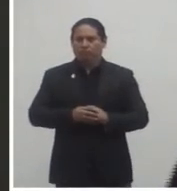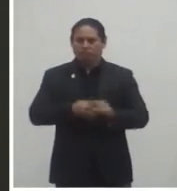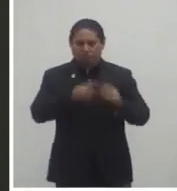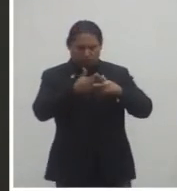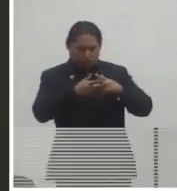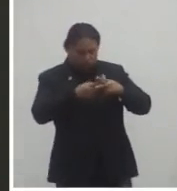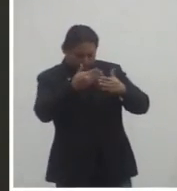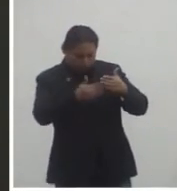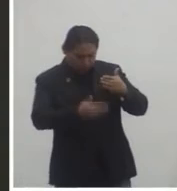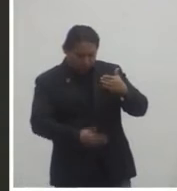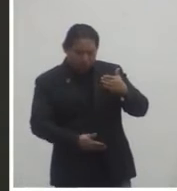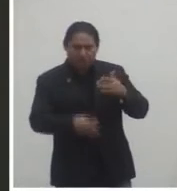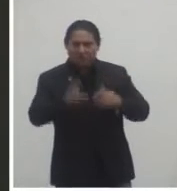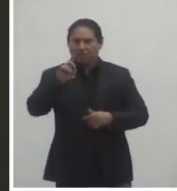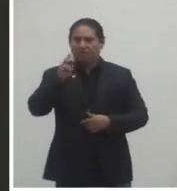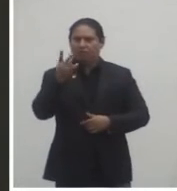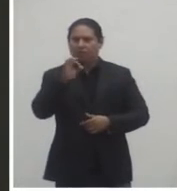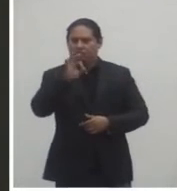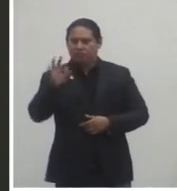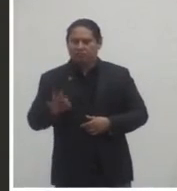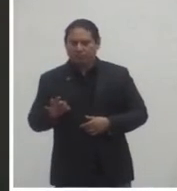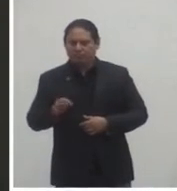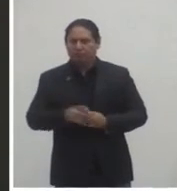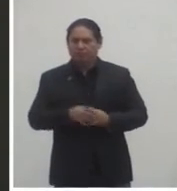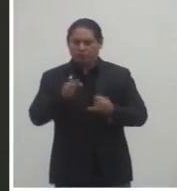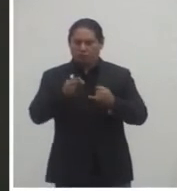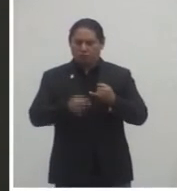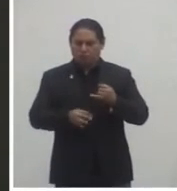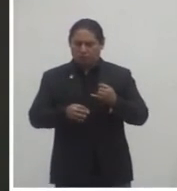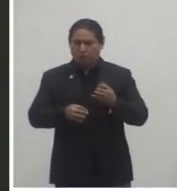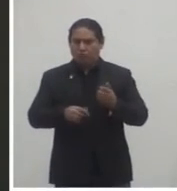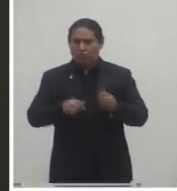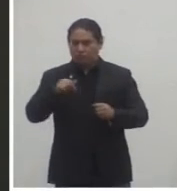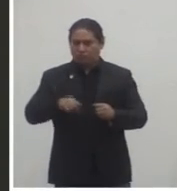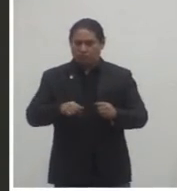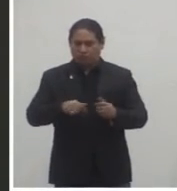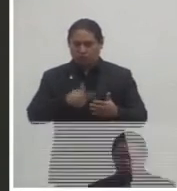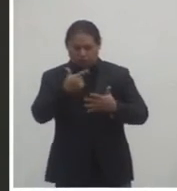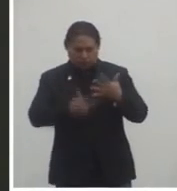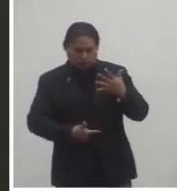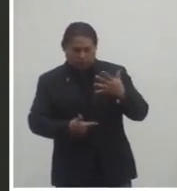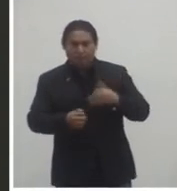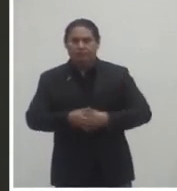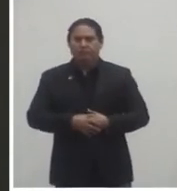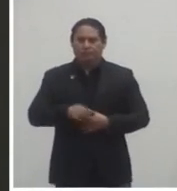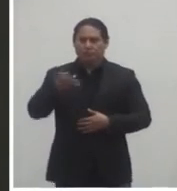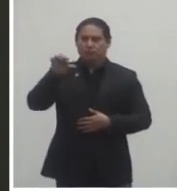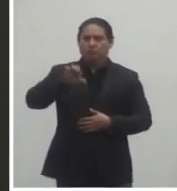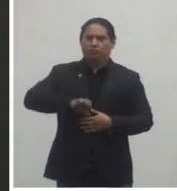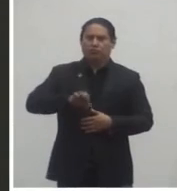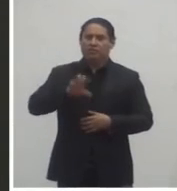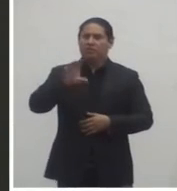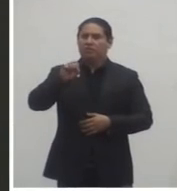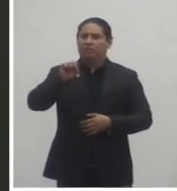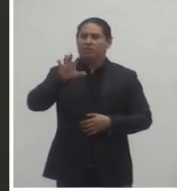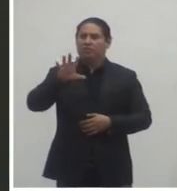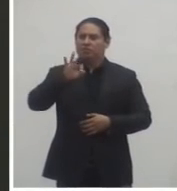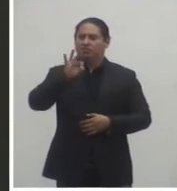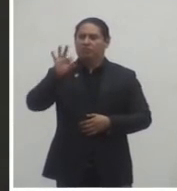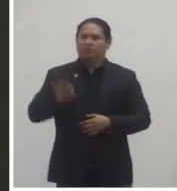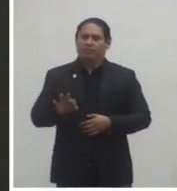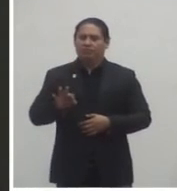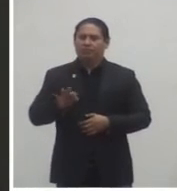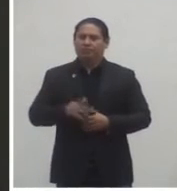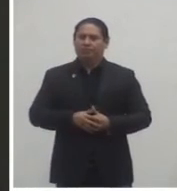coterráneos vacunados eran del 32%, el último lugar en el país. Hoy en día hemos alcanzado un